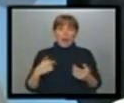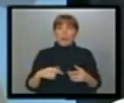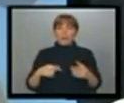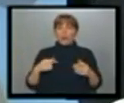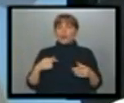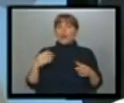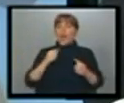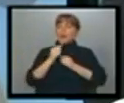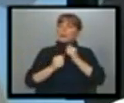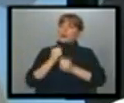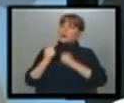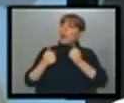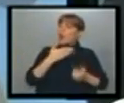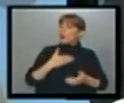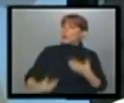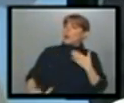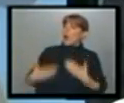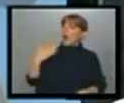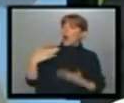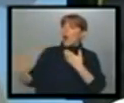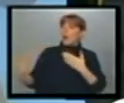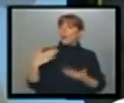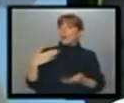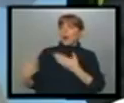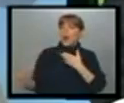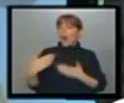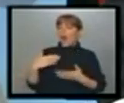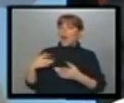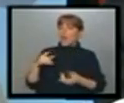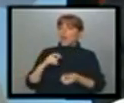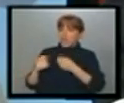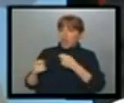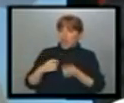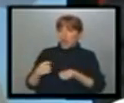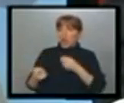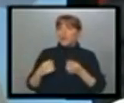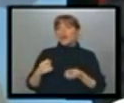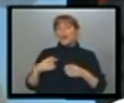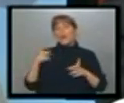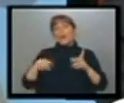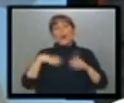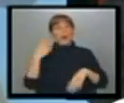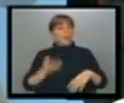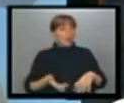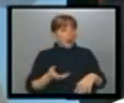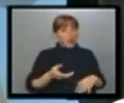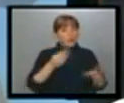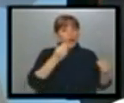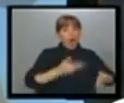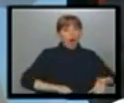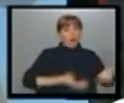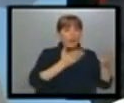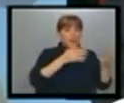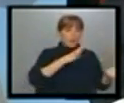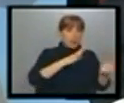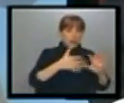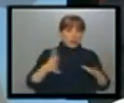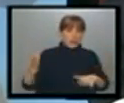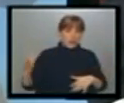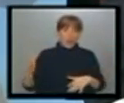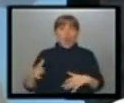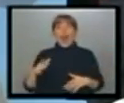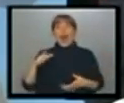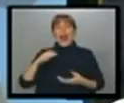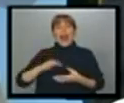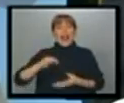de discusión con el gobierno y a partir de esa negociación después se aplica un aumento que va en promedio para todos los productos. Pero decía, leche